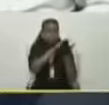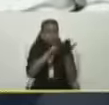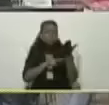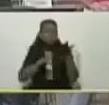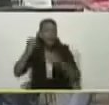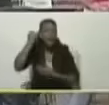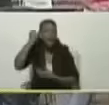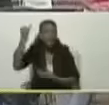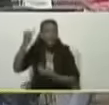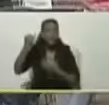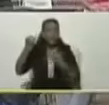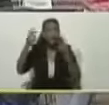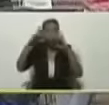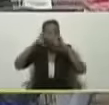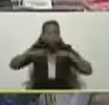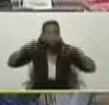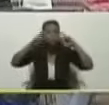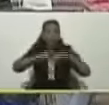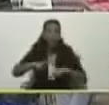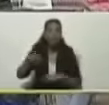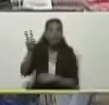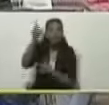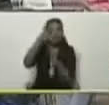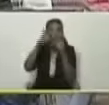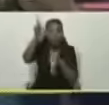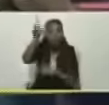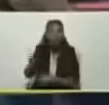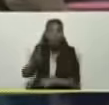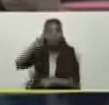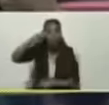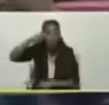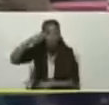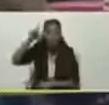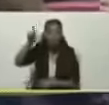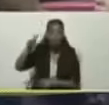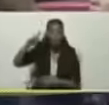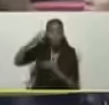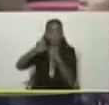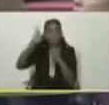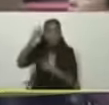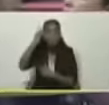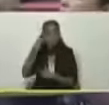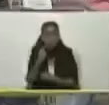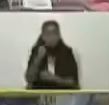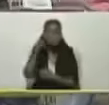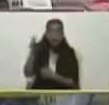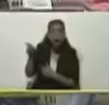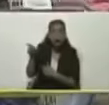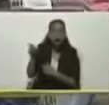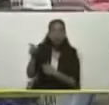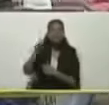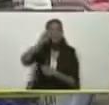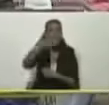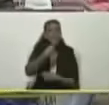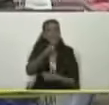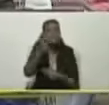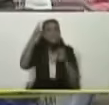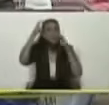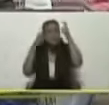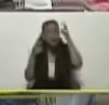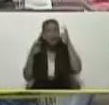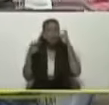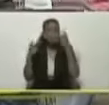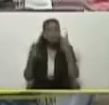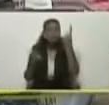siempre, como recordara el comandante Hugo Chávez, que la mujer inclusive